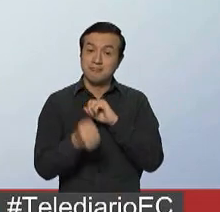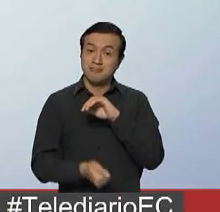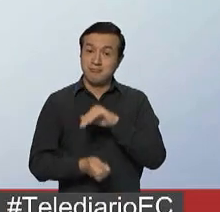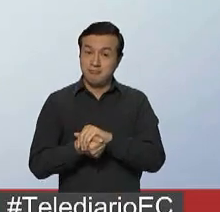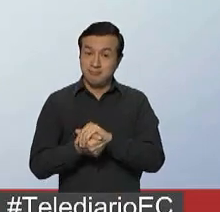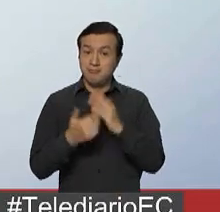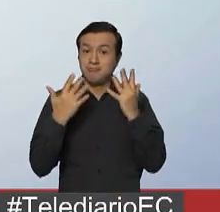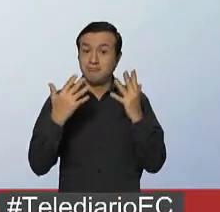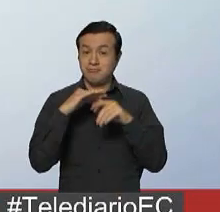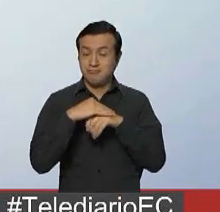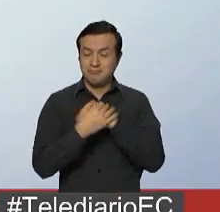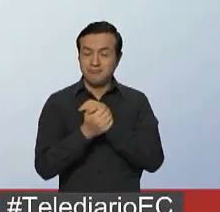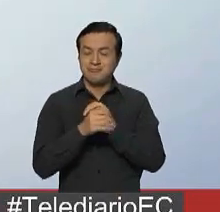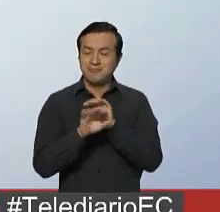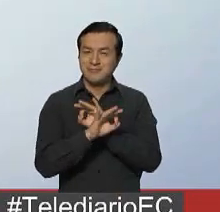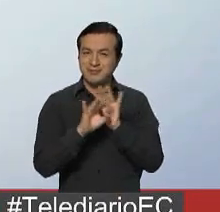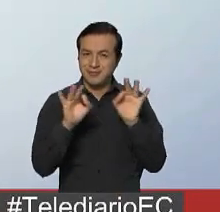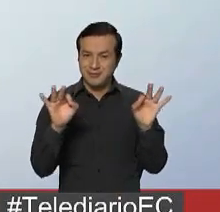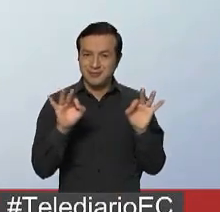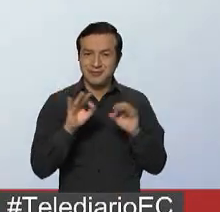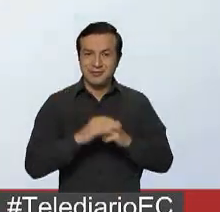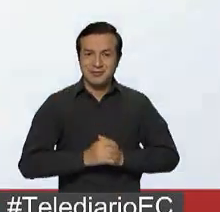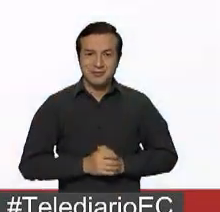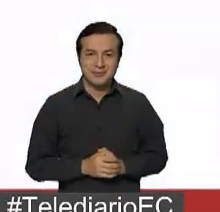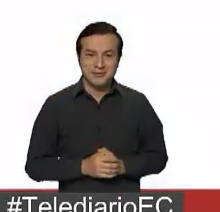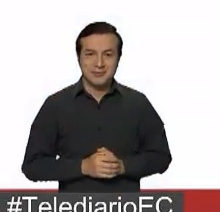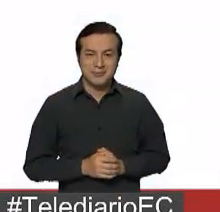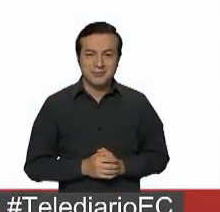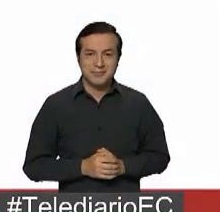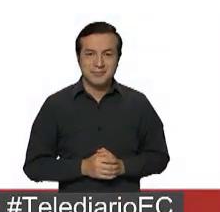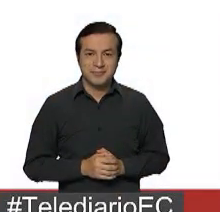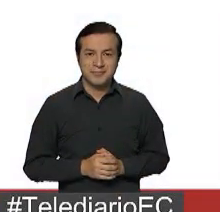y la mejor arma son tus manos limpias